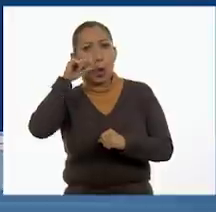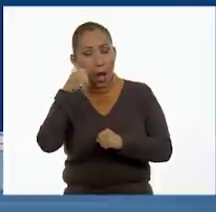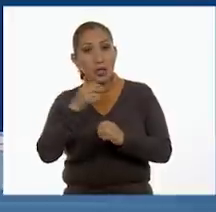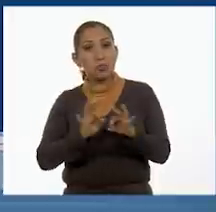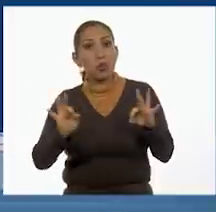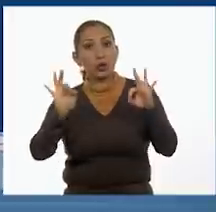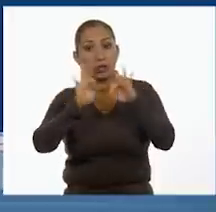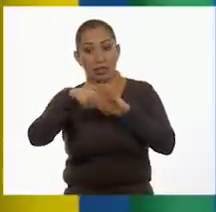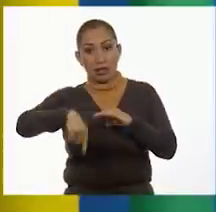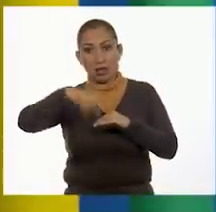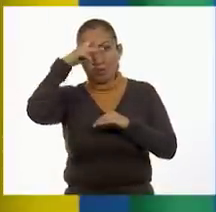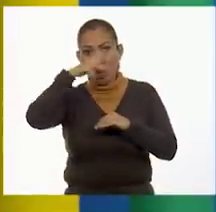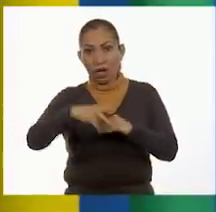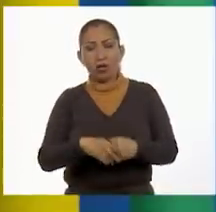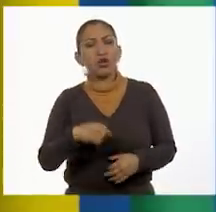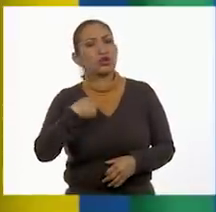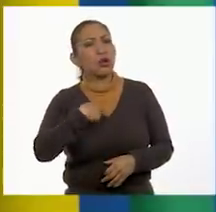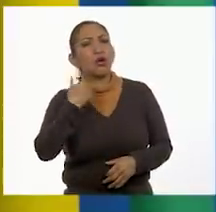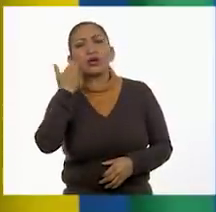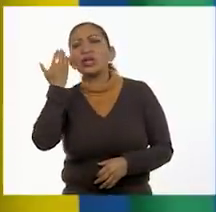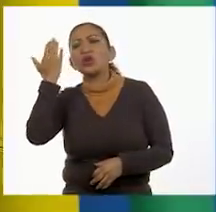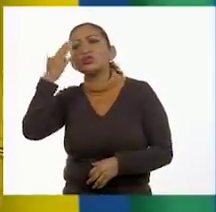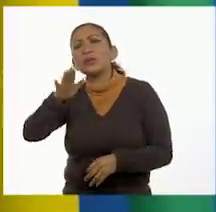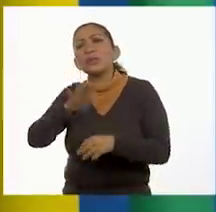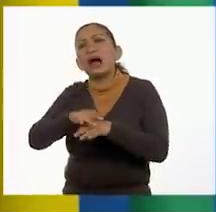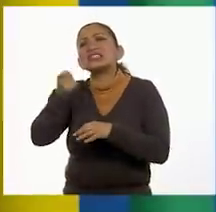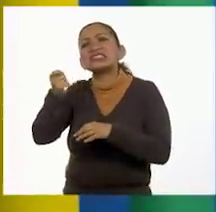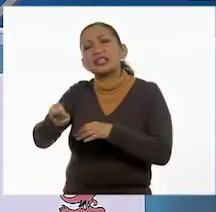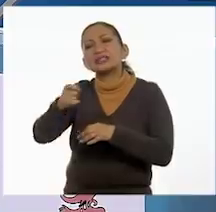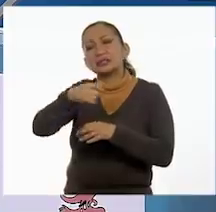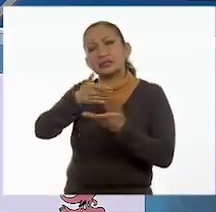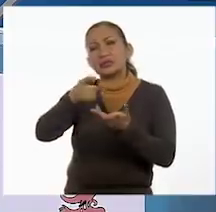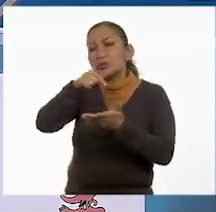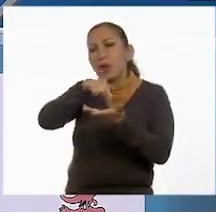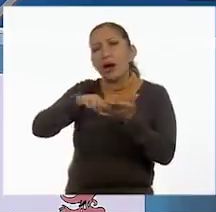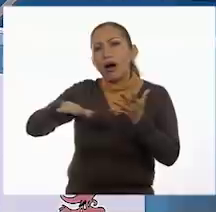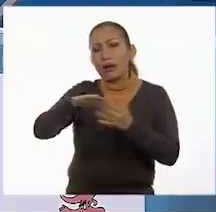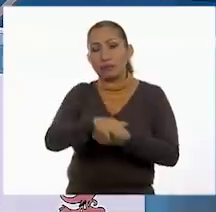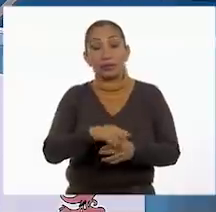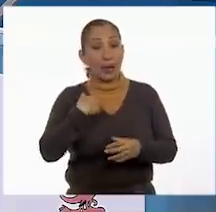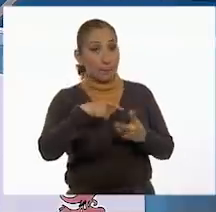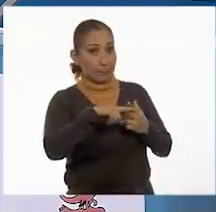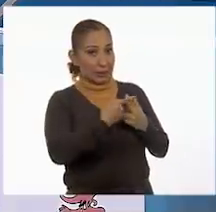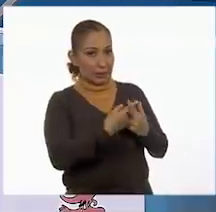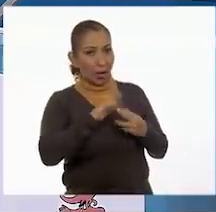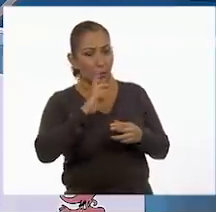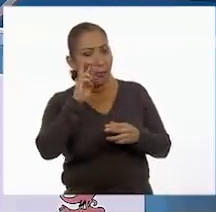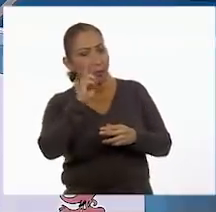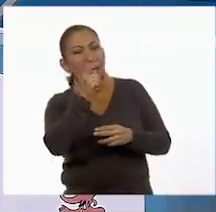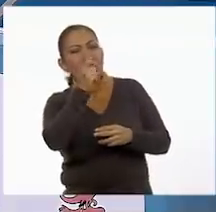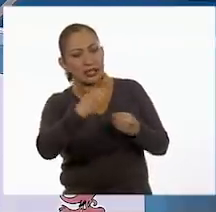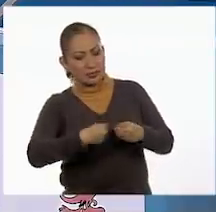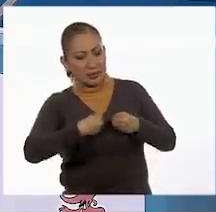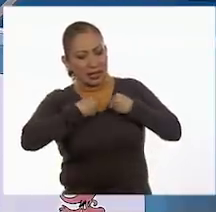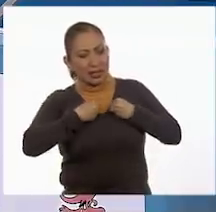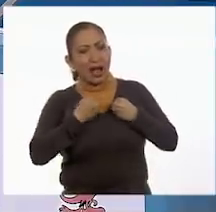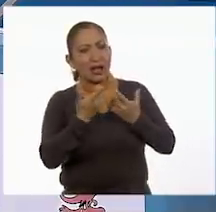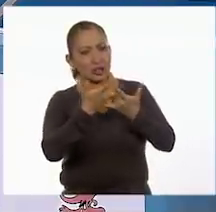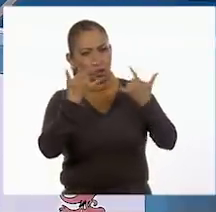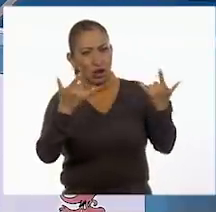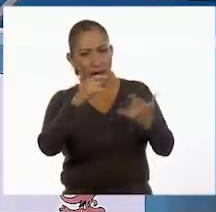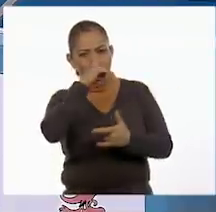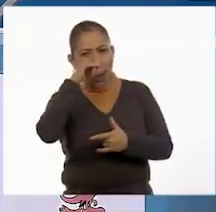para nuestro país. Me gustaría saber más de él, maestra Ceci. Antes de que empecemos haciendo una revisión sobre su vida y su legado